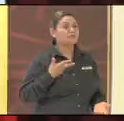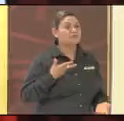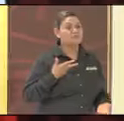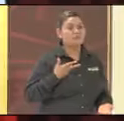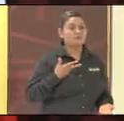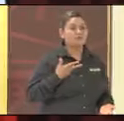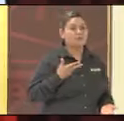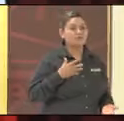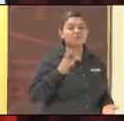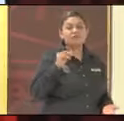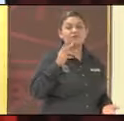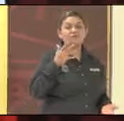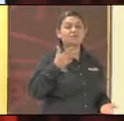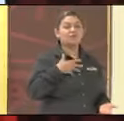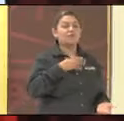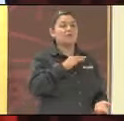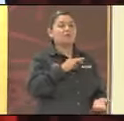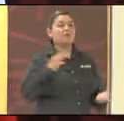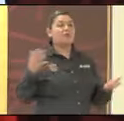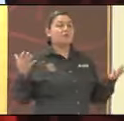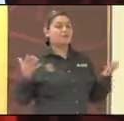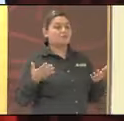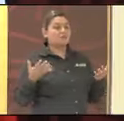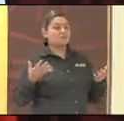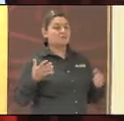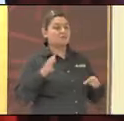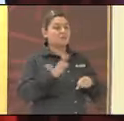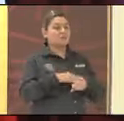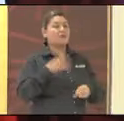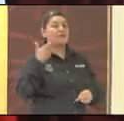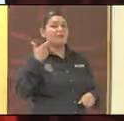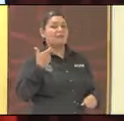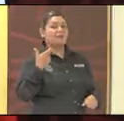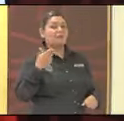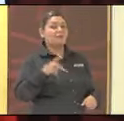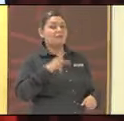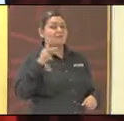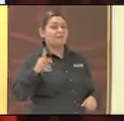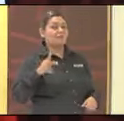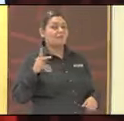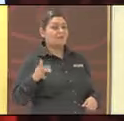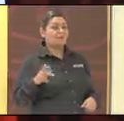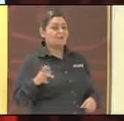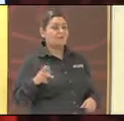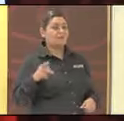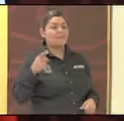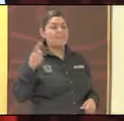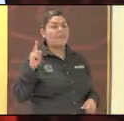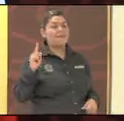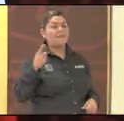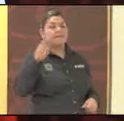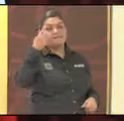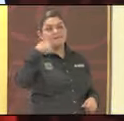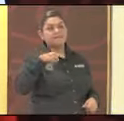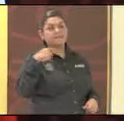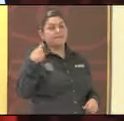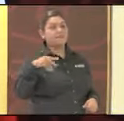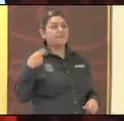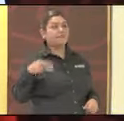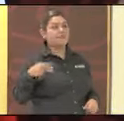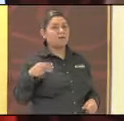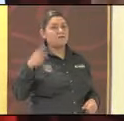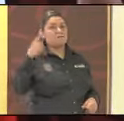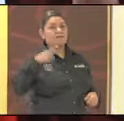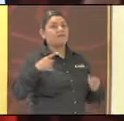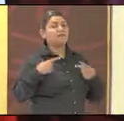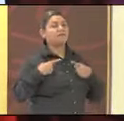la facultad de poderlo hacer, porque el dinero público es para, su nombre lo dice, para